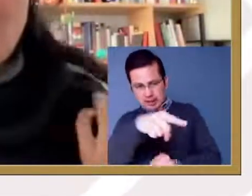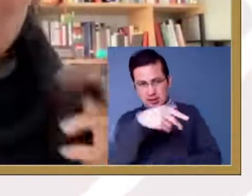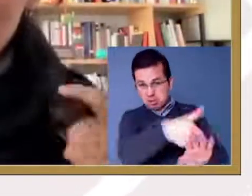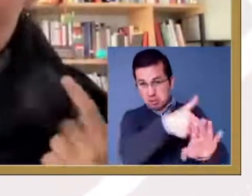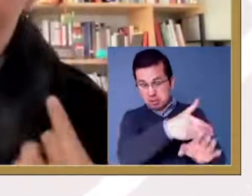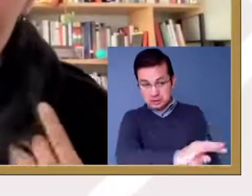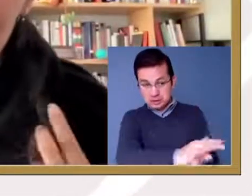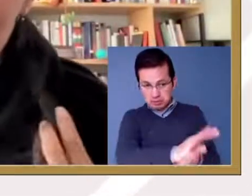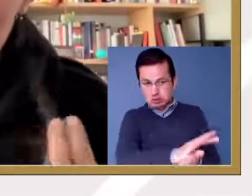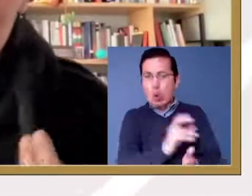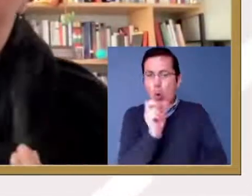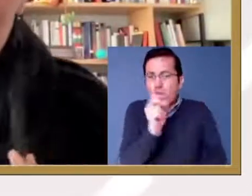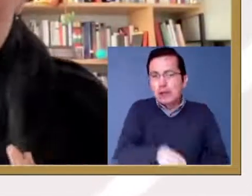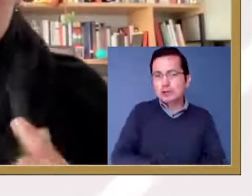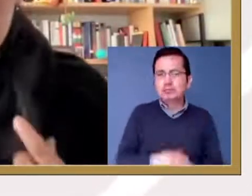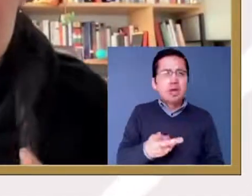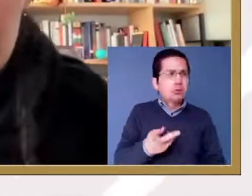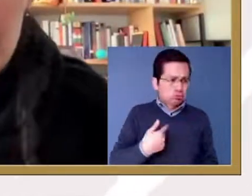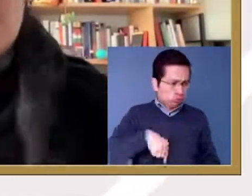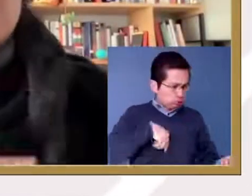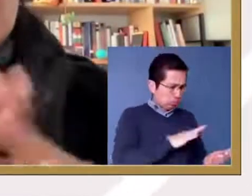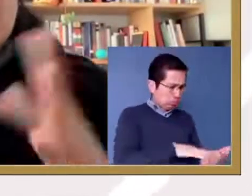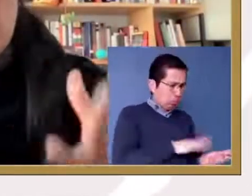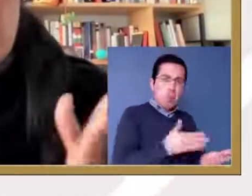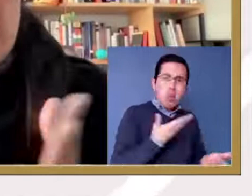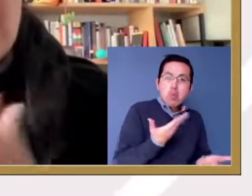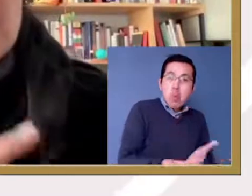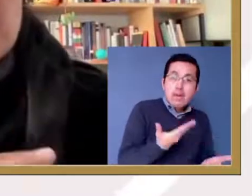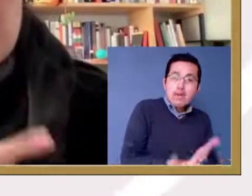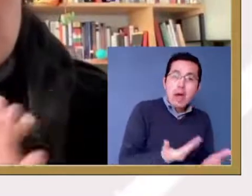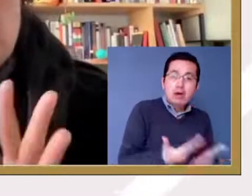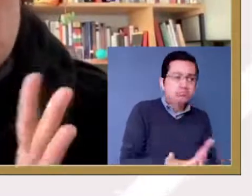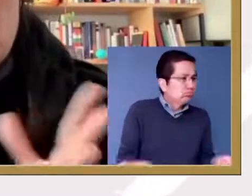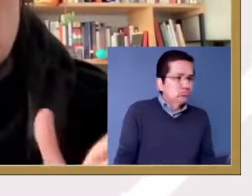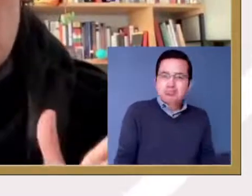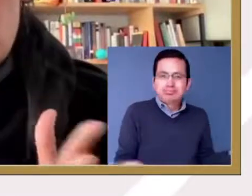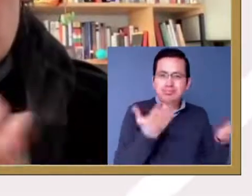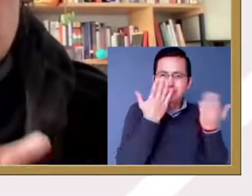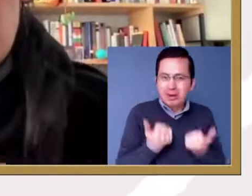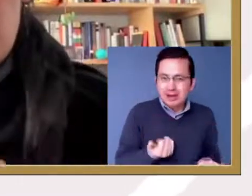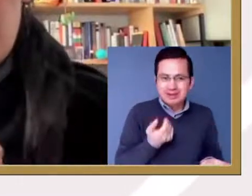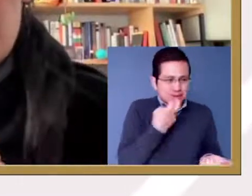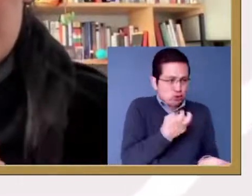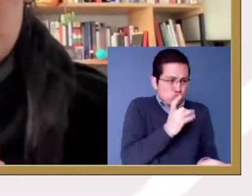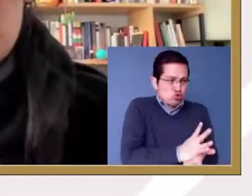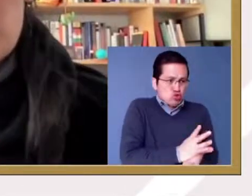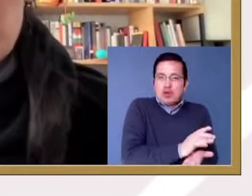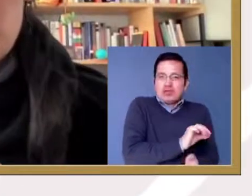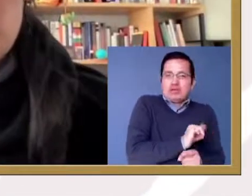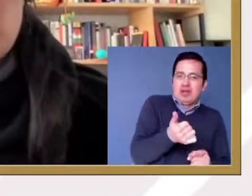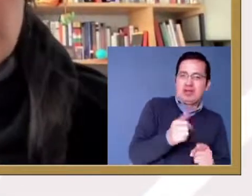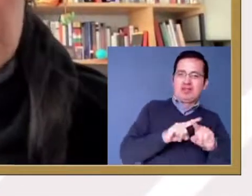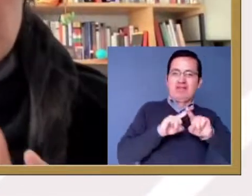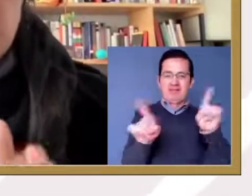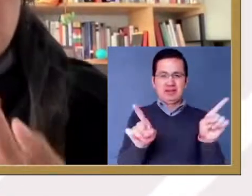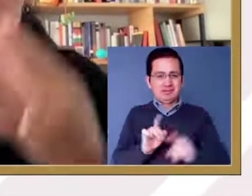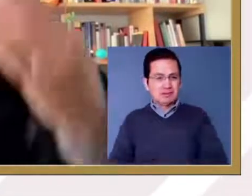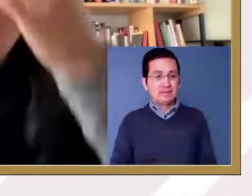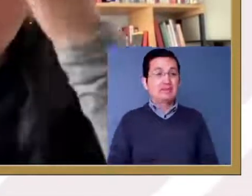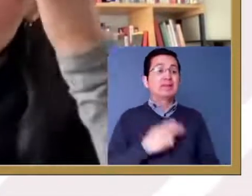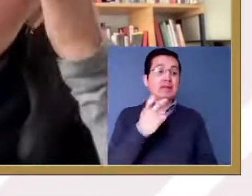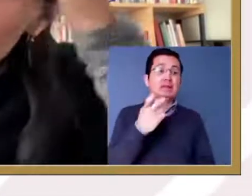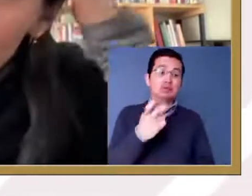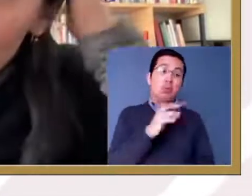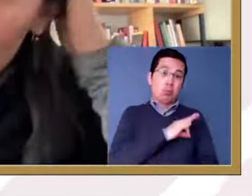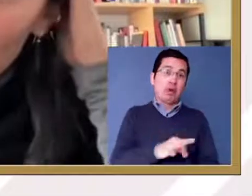podemos documentar. Y de ahí creo que hay pues como todo un espacio importante para